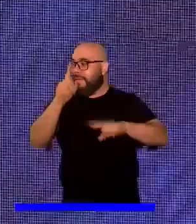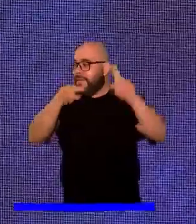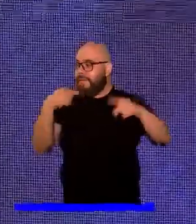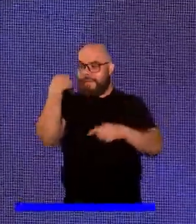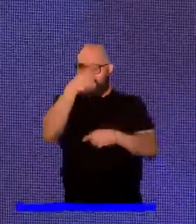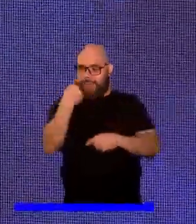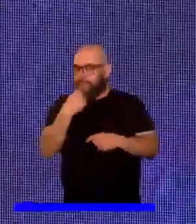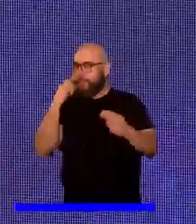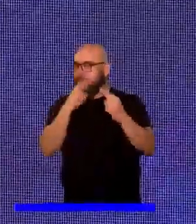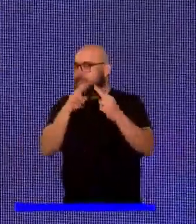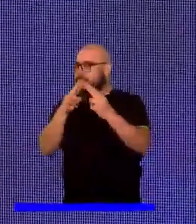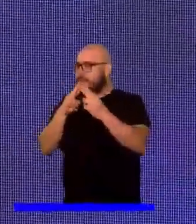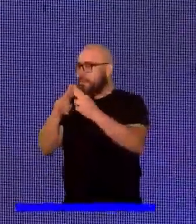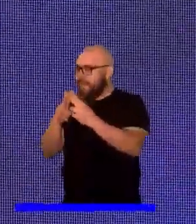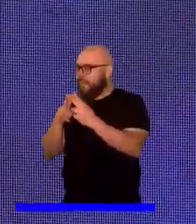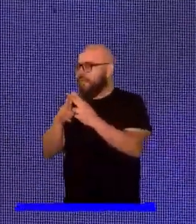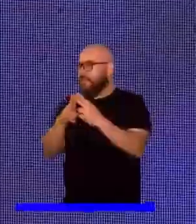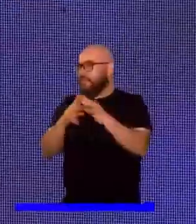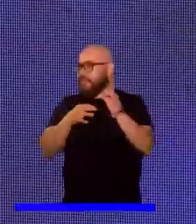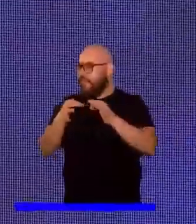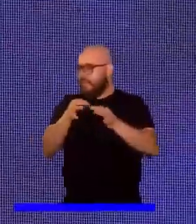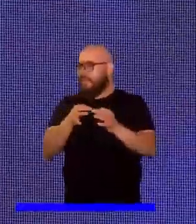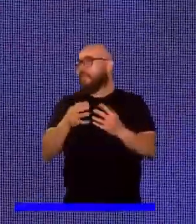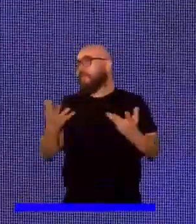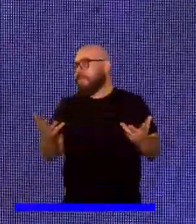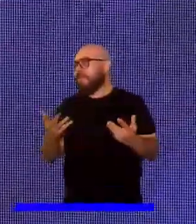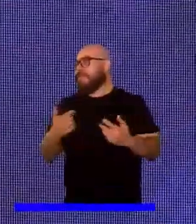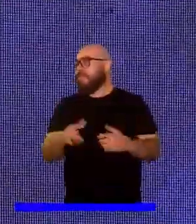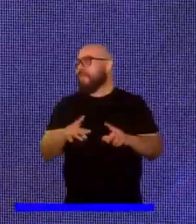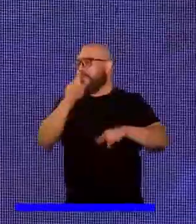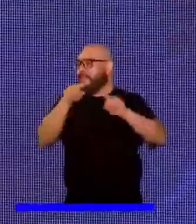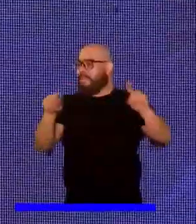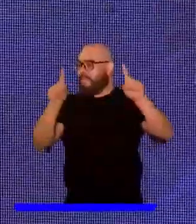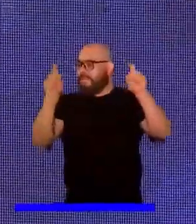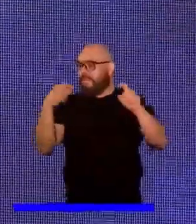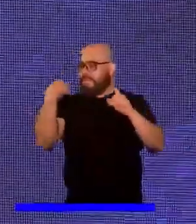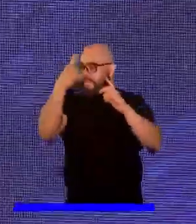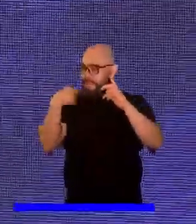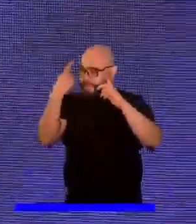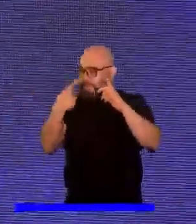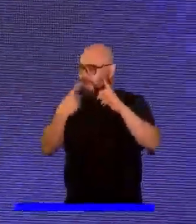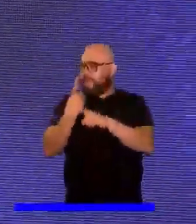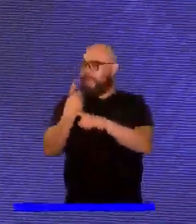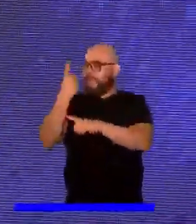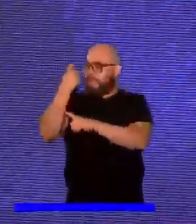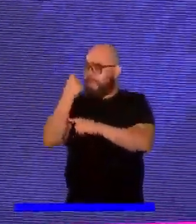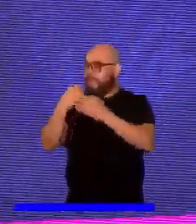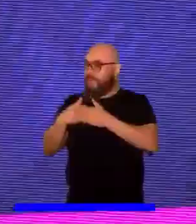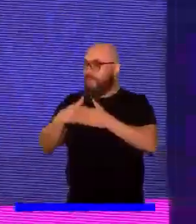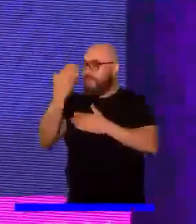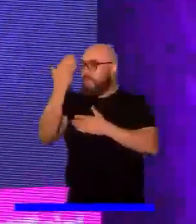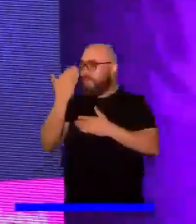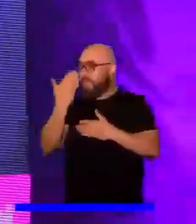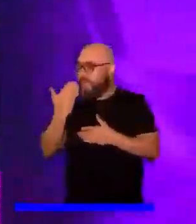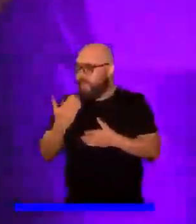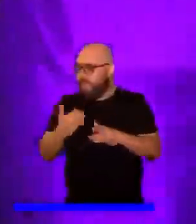caras conocidas. Solo para explicarles para quienes no son parte de esas caras conocidas, lo que pasa es que ayer empezamos a hacer una